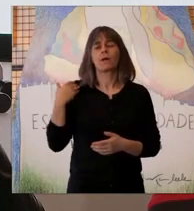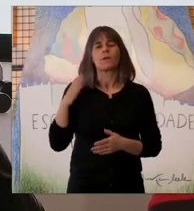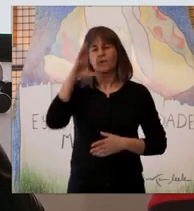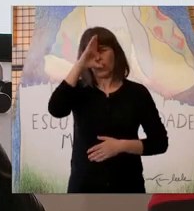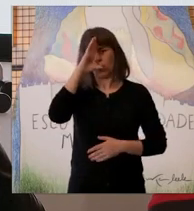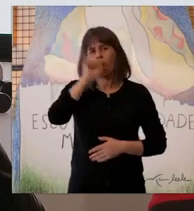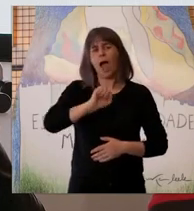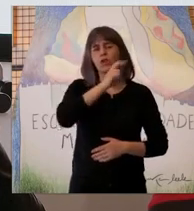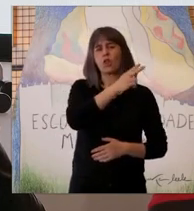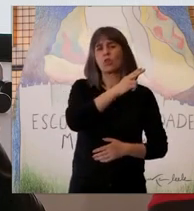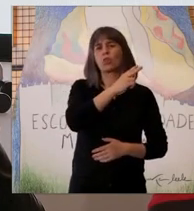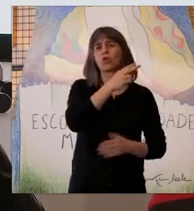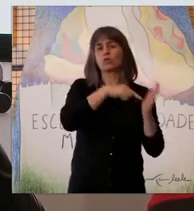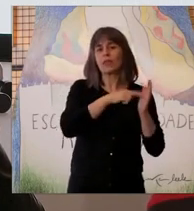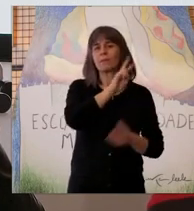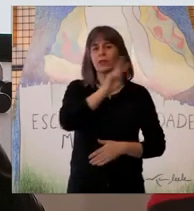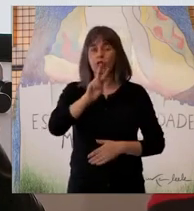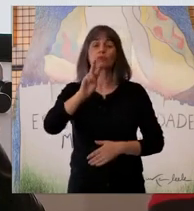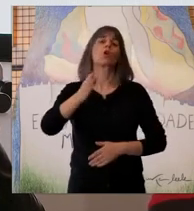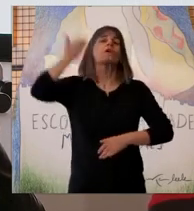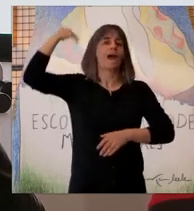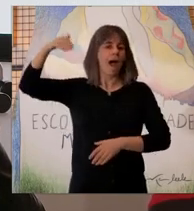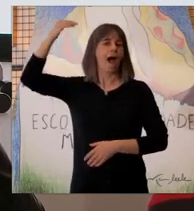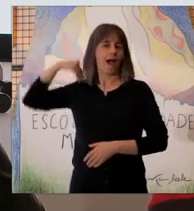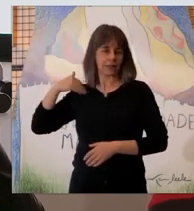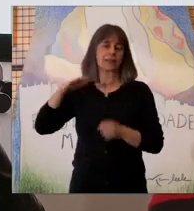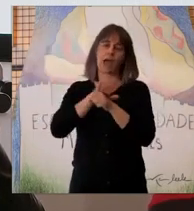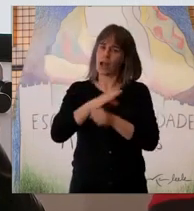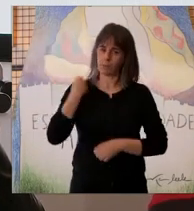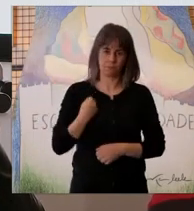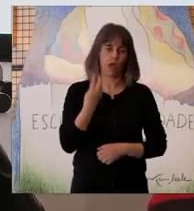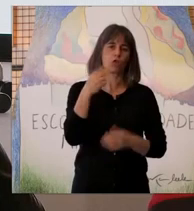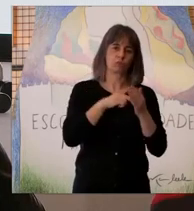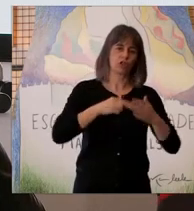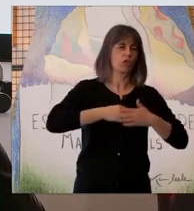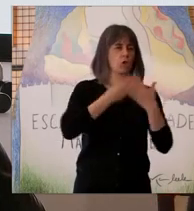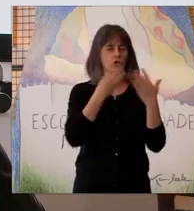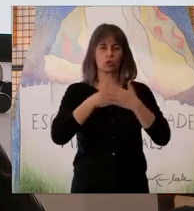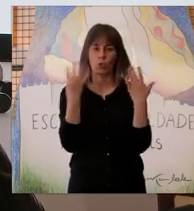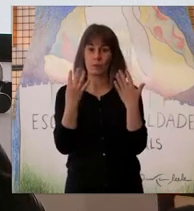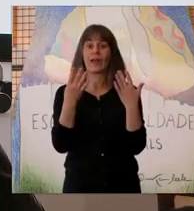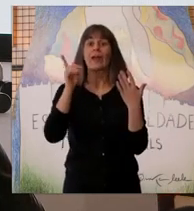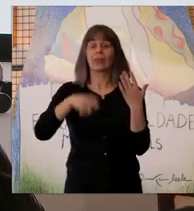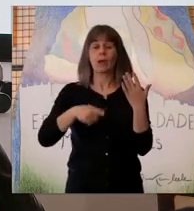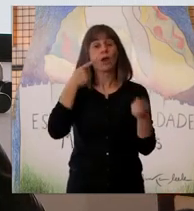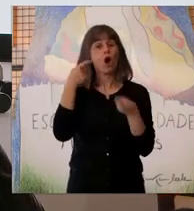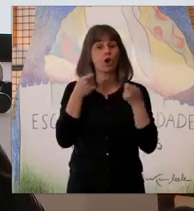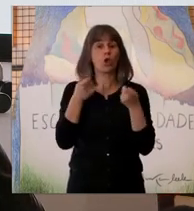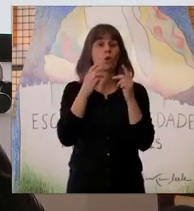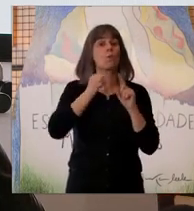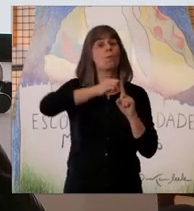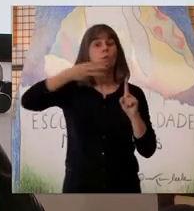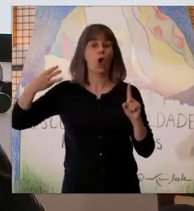desde 2018 y 2019 ya estabas en ese área desde 2014 de hecho coordinando el blog de mujeres y